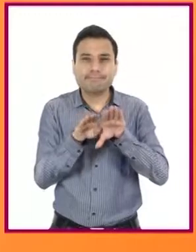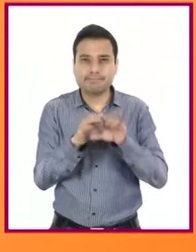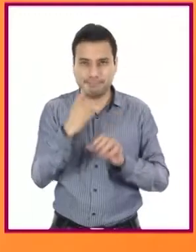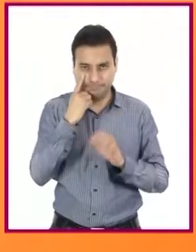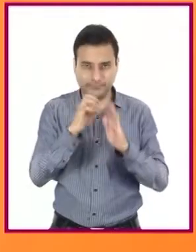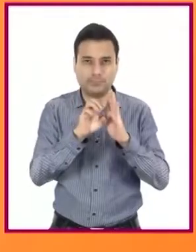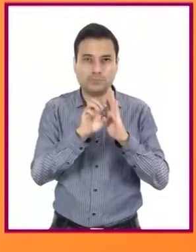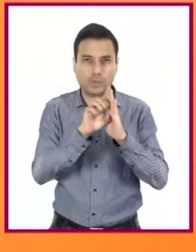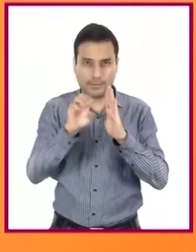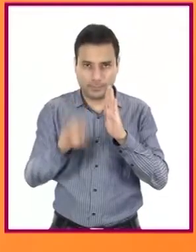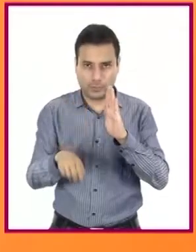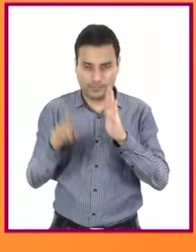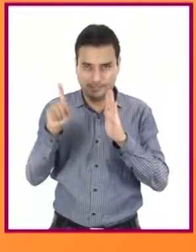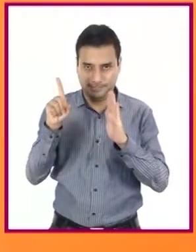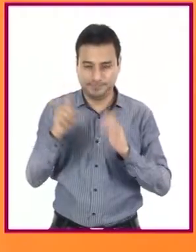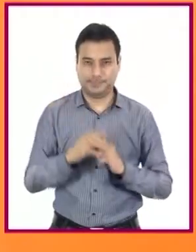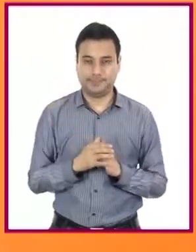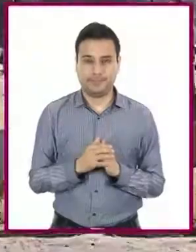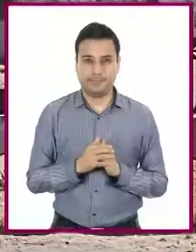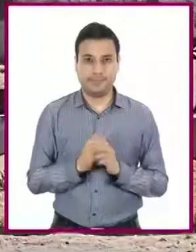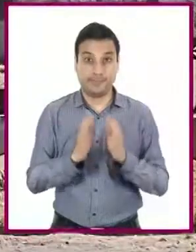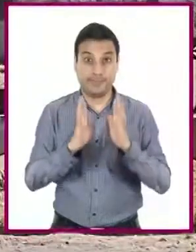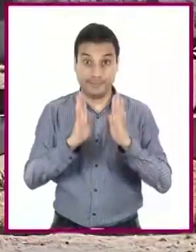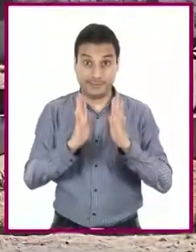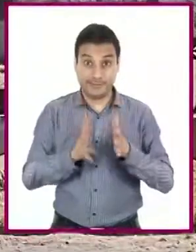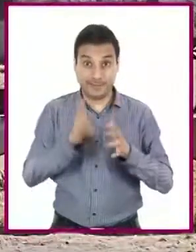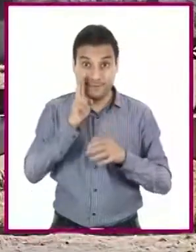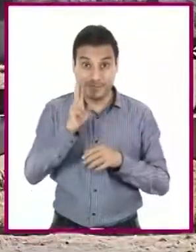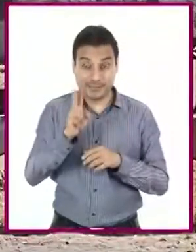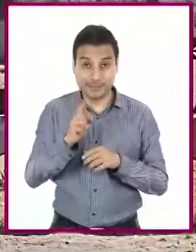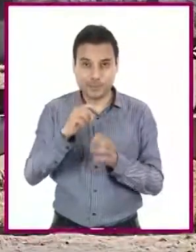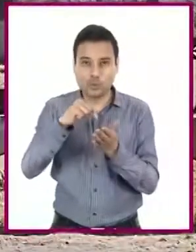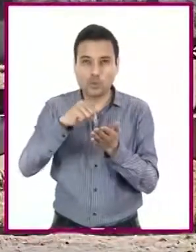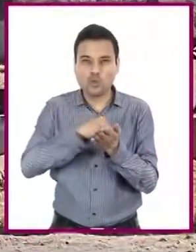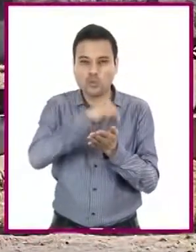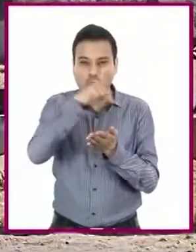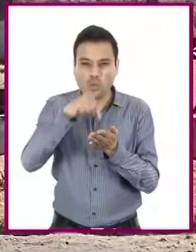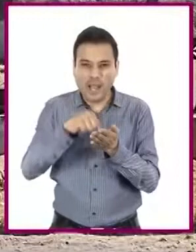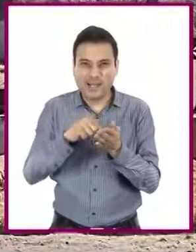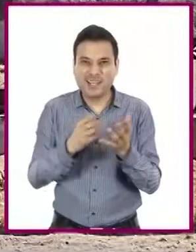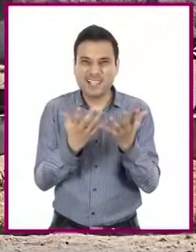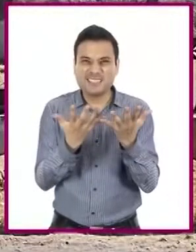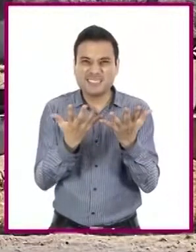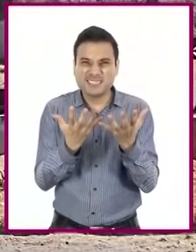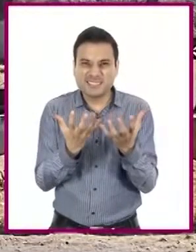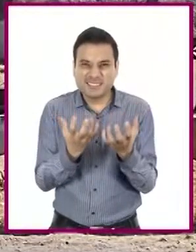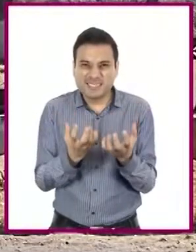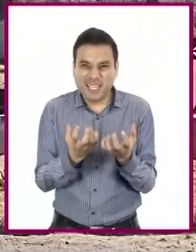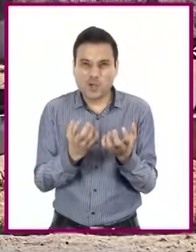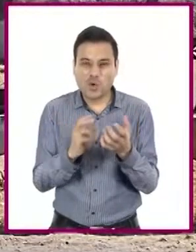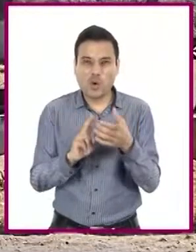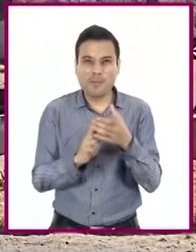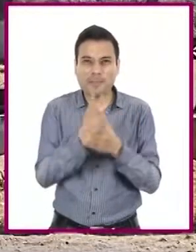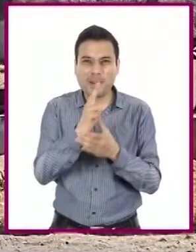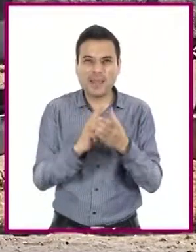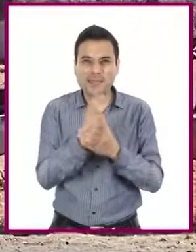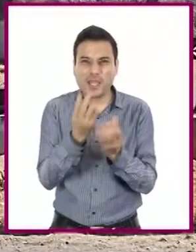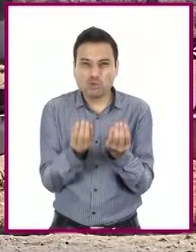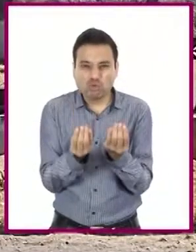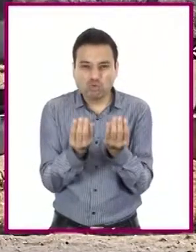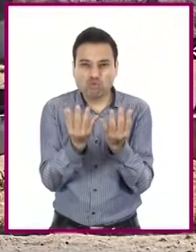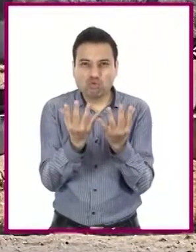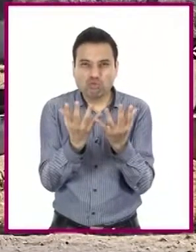ejemplo. Si te das cuenta, es un paisaje un poco reseco, ¿no? El pasto está como muy